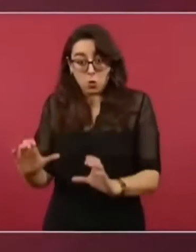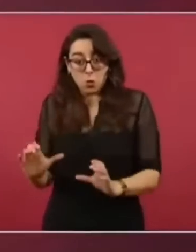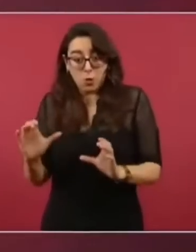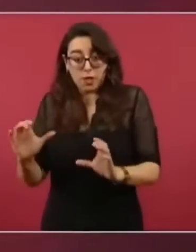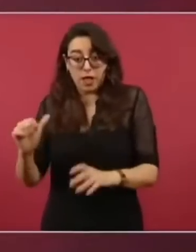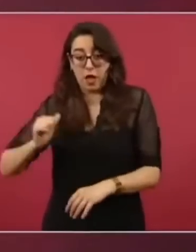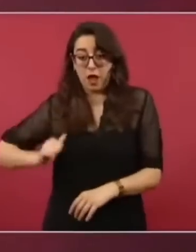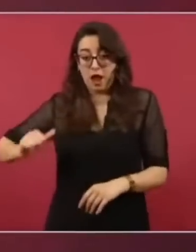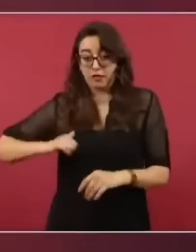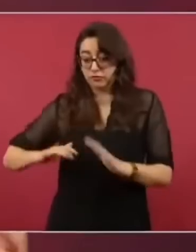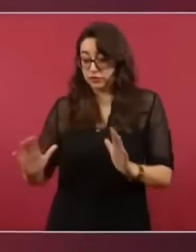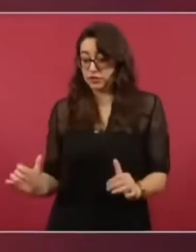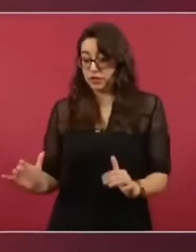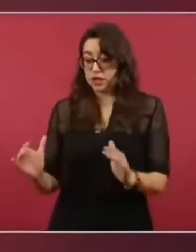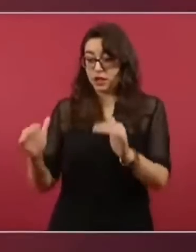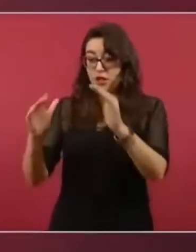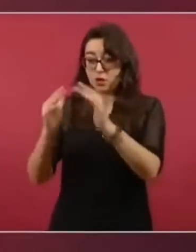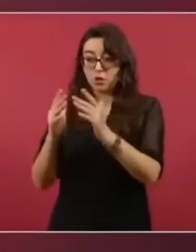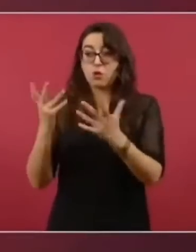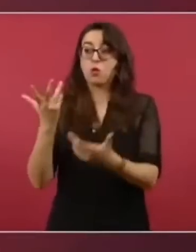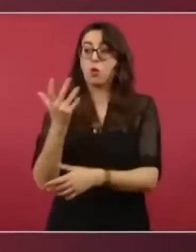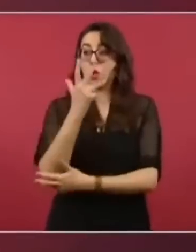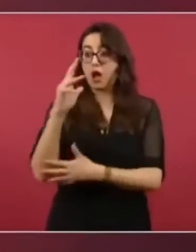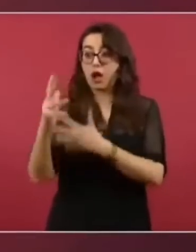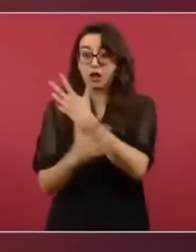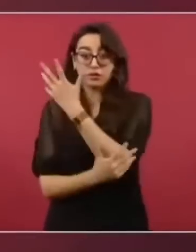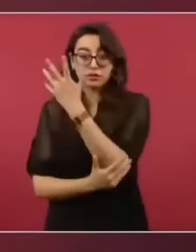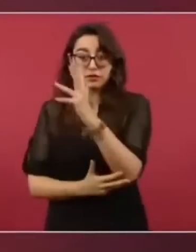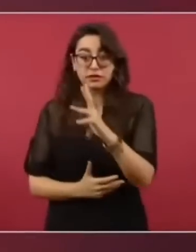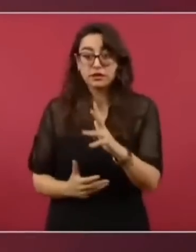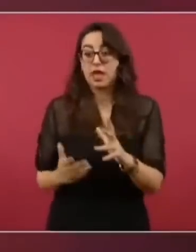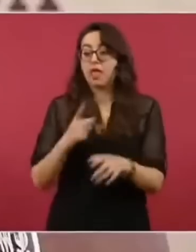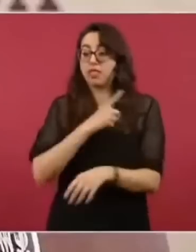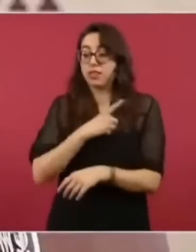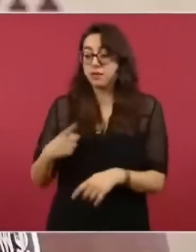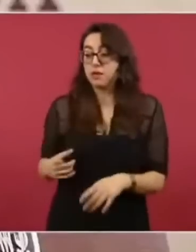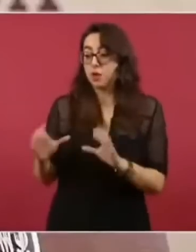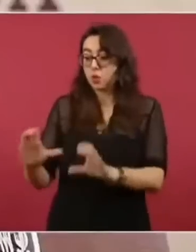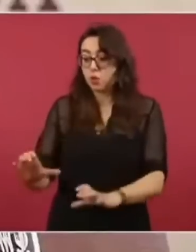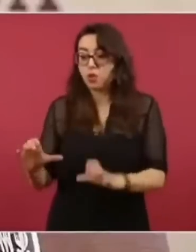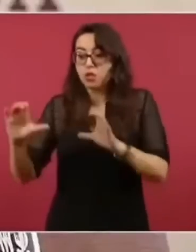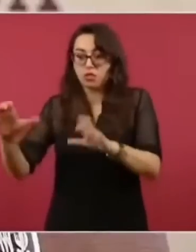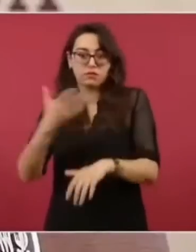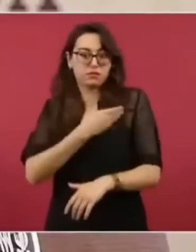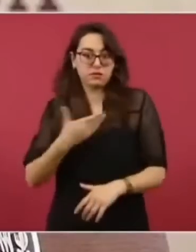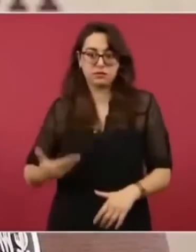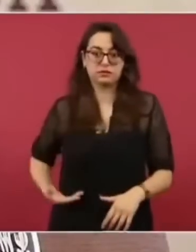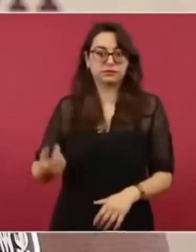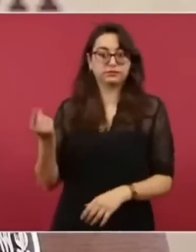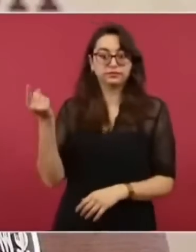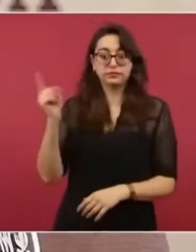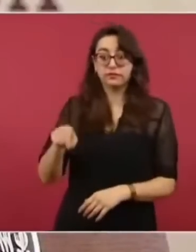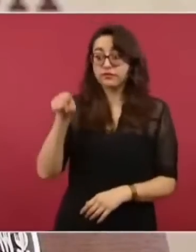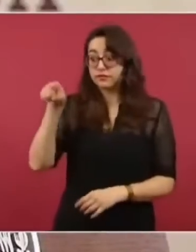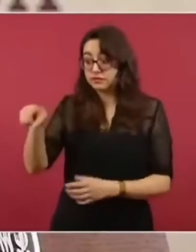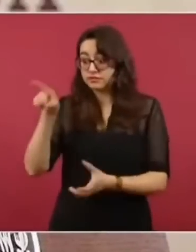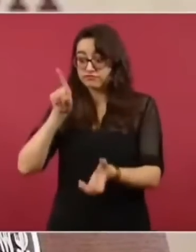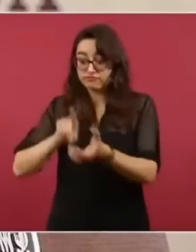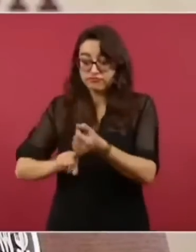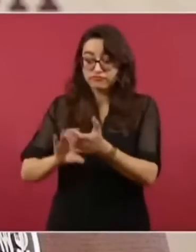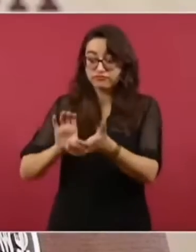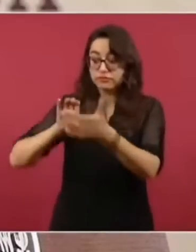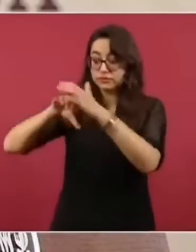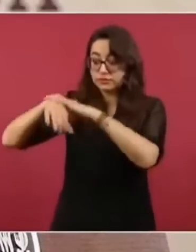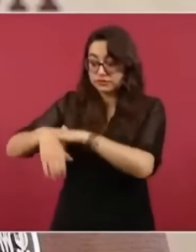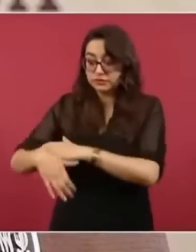vestigios arqueológicos se tienen que preservar, así como el medio ambiente. Y en estos lugares donde se encuentran estos